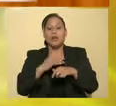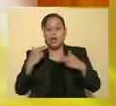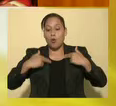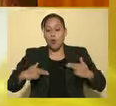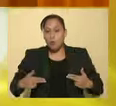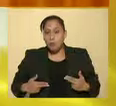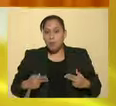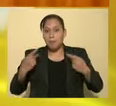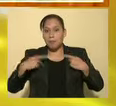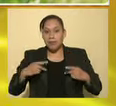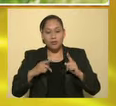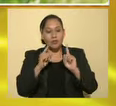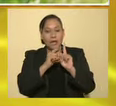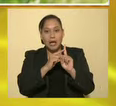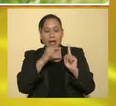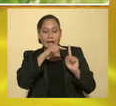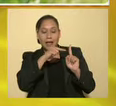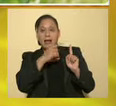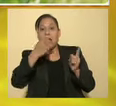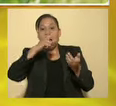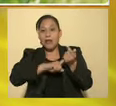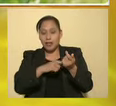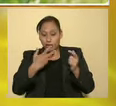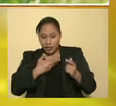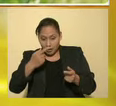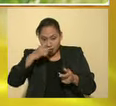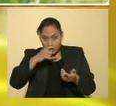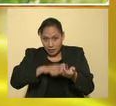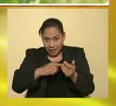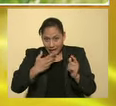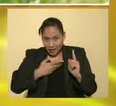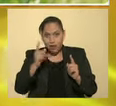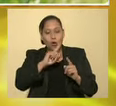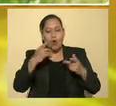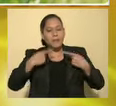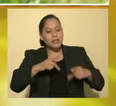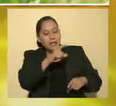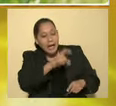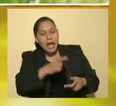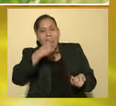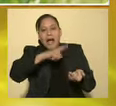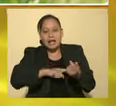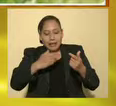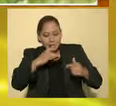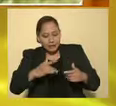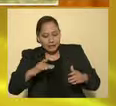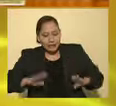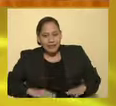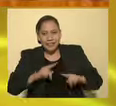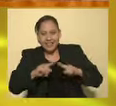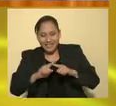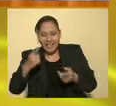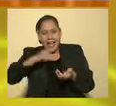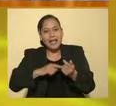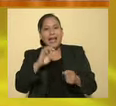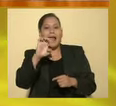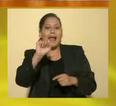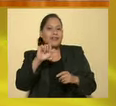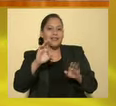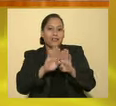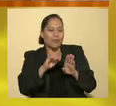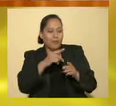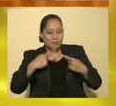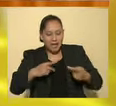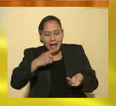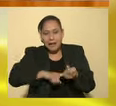es, no tiene. El ser humano, pero entonces debemos separar nuestra vida, lo que preguntabas hace un momento. Entonces, pues no nos quedó